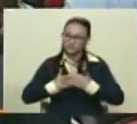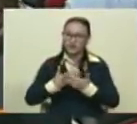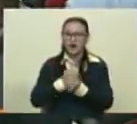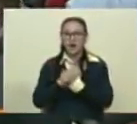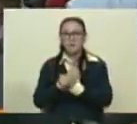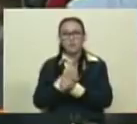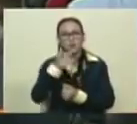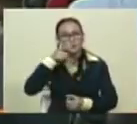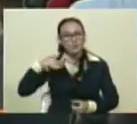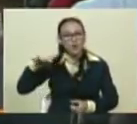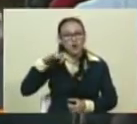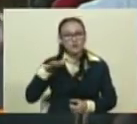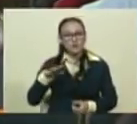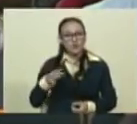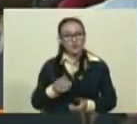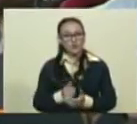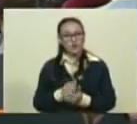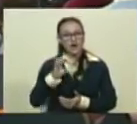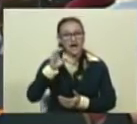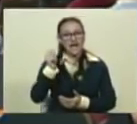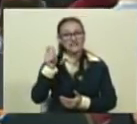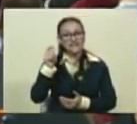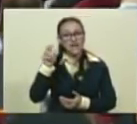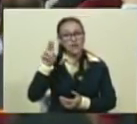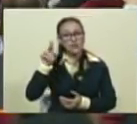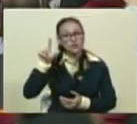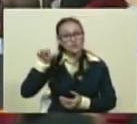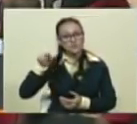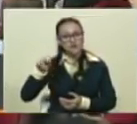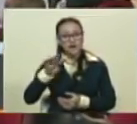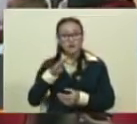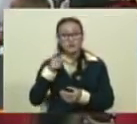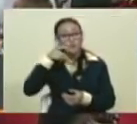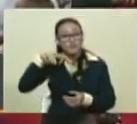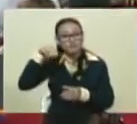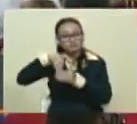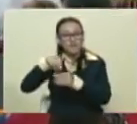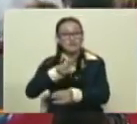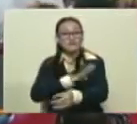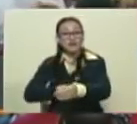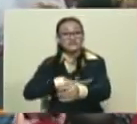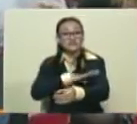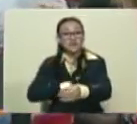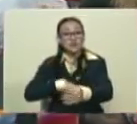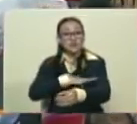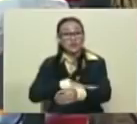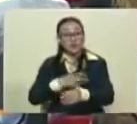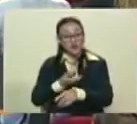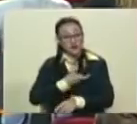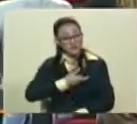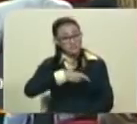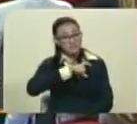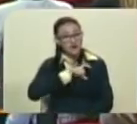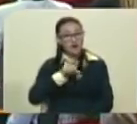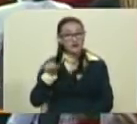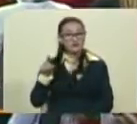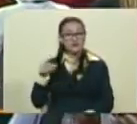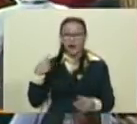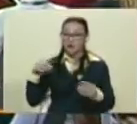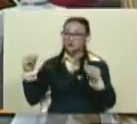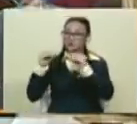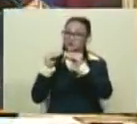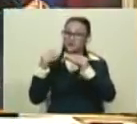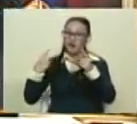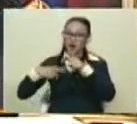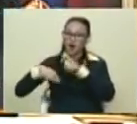amor por el pueblo de Cataluña, pueblo de Barcelona. Tenemos tantas cosas en común,